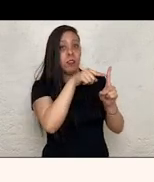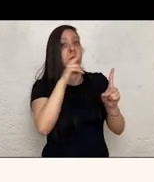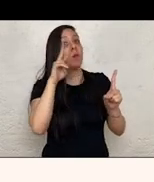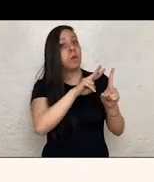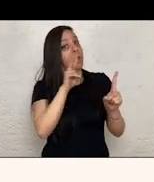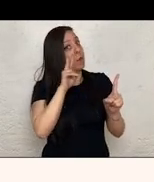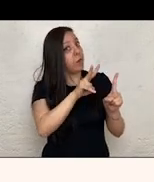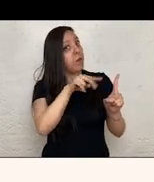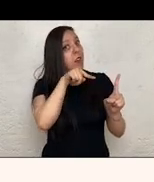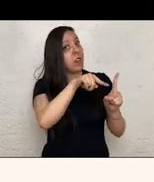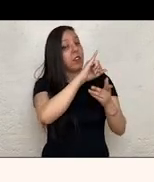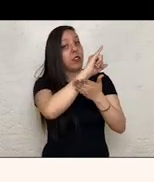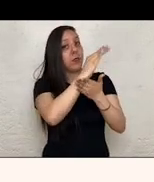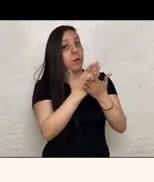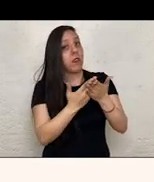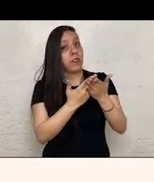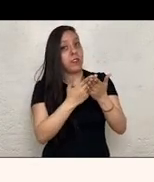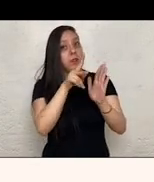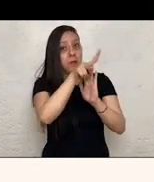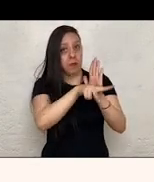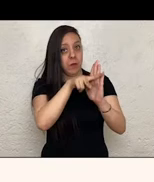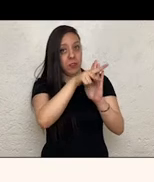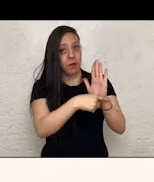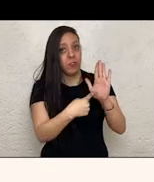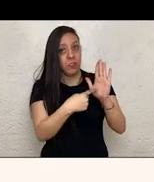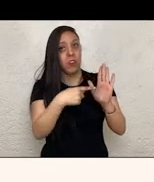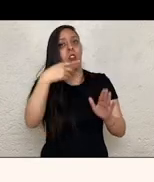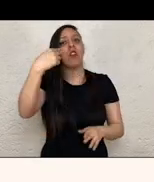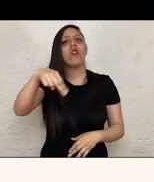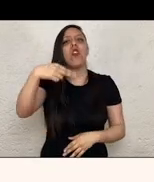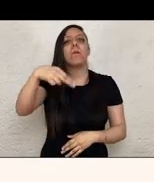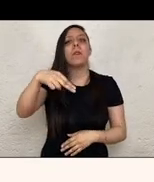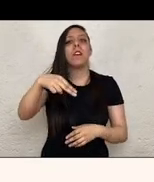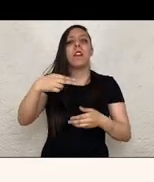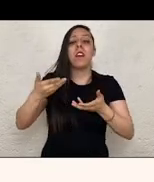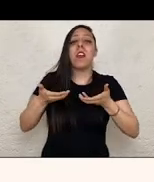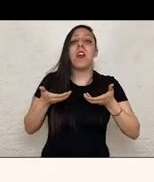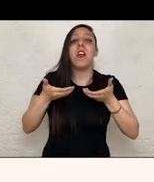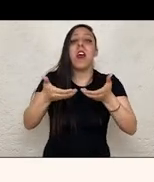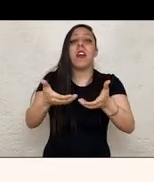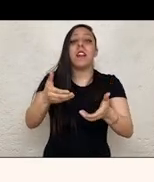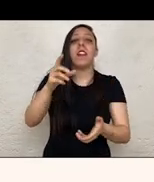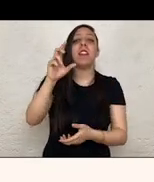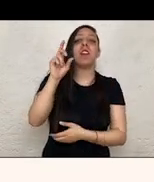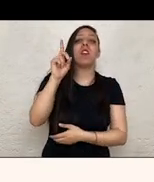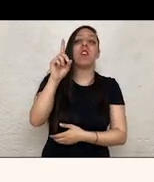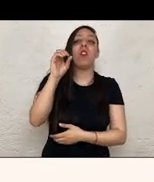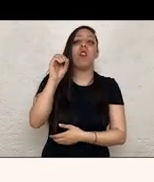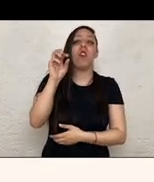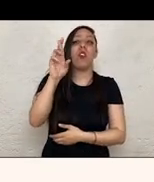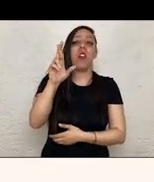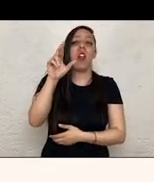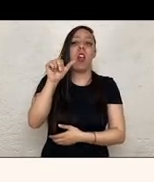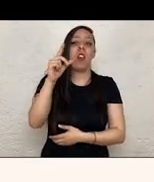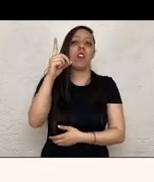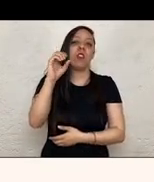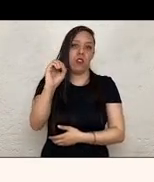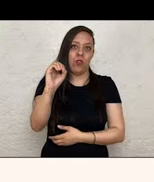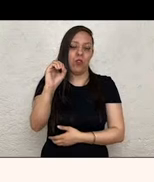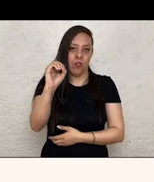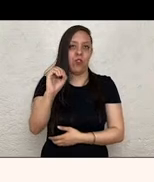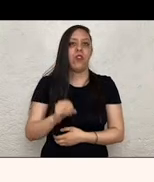muchacha de Malintzin en el película que se llama The Road to El Dorado, El Camino a El Dorado, La Ciudad del